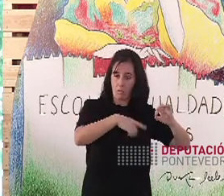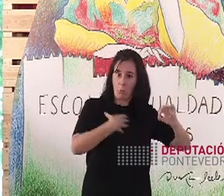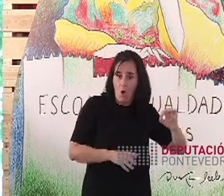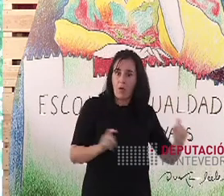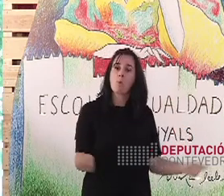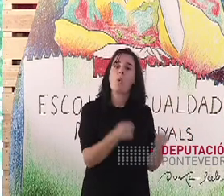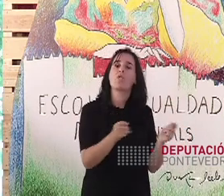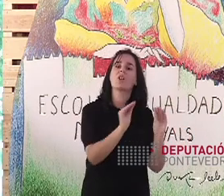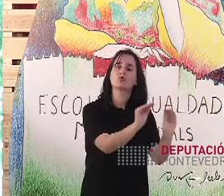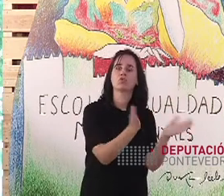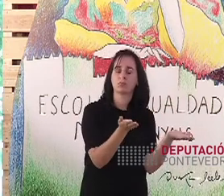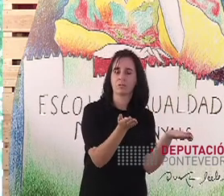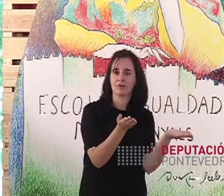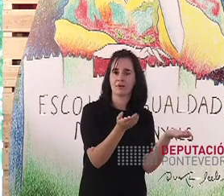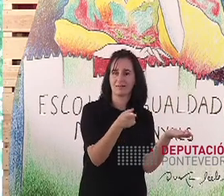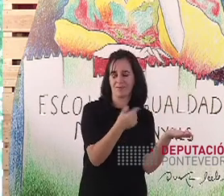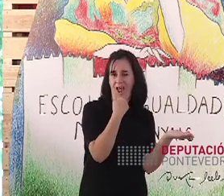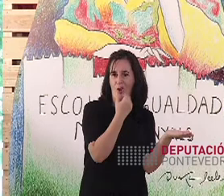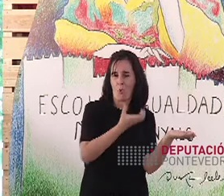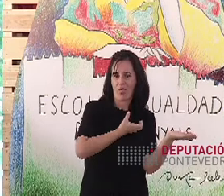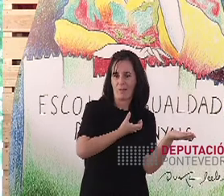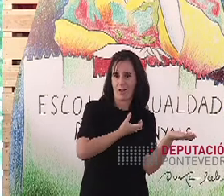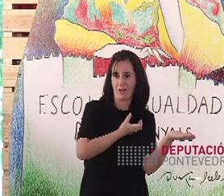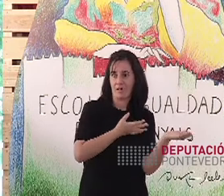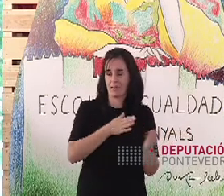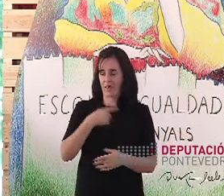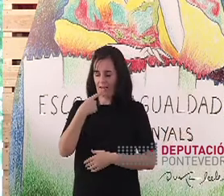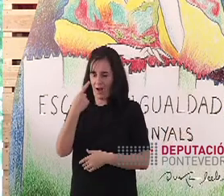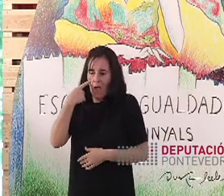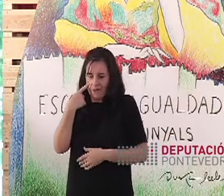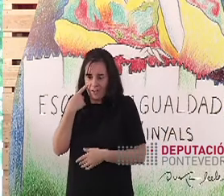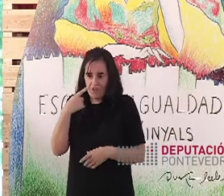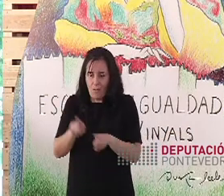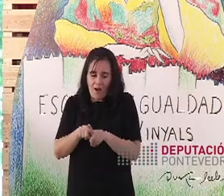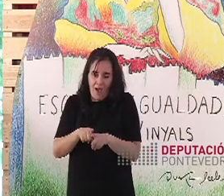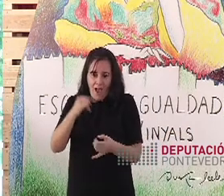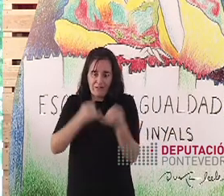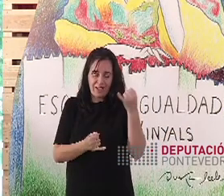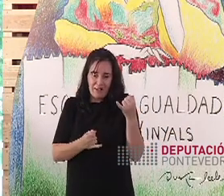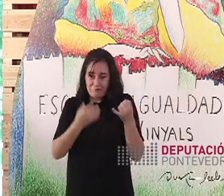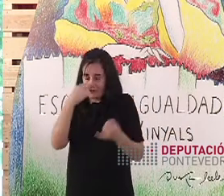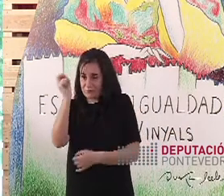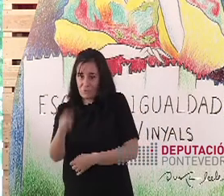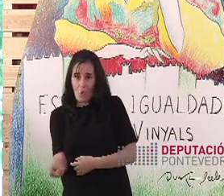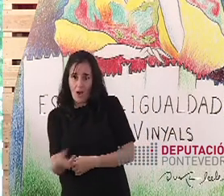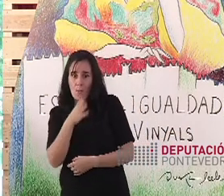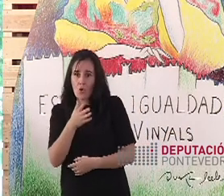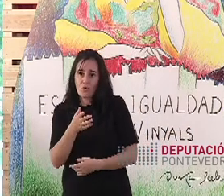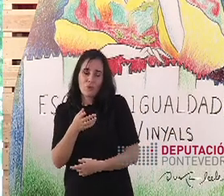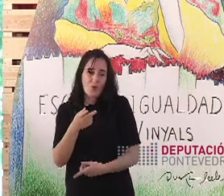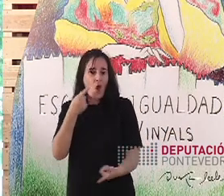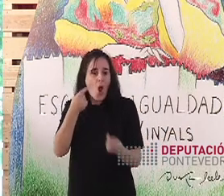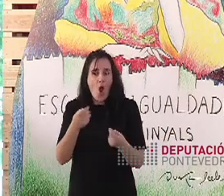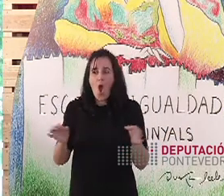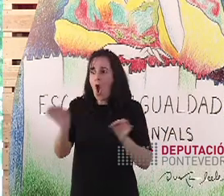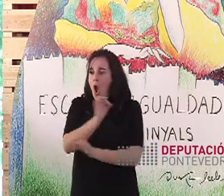dicir, o que dices ti, que se non las cuelan, nos las cuelan, ¿no?, por todos lados, e todo porque non hai coordinación e porque tampouco